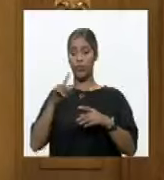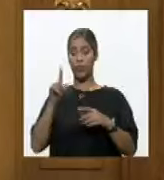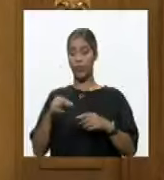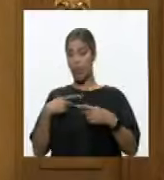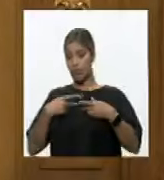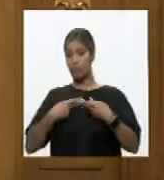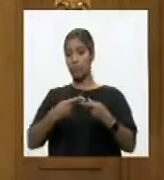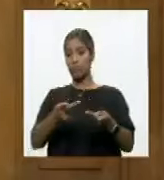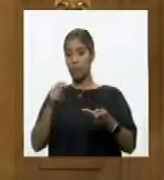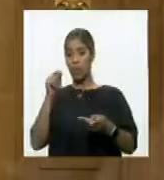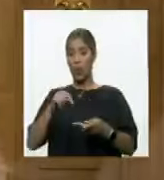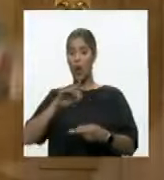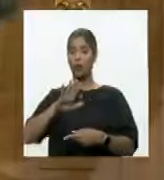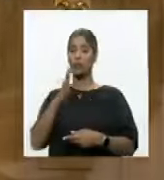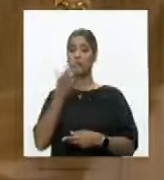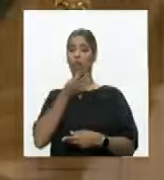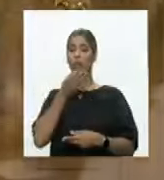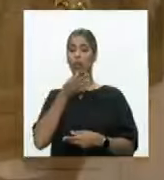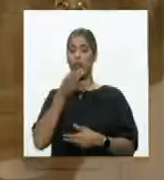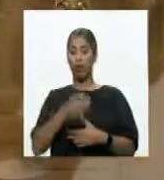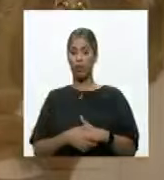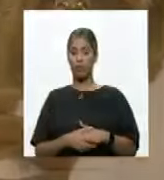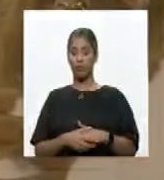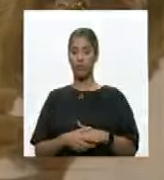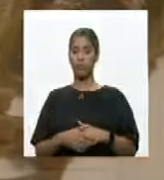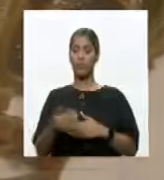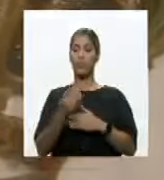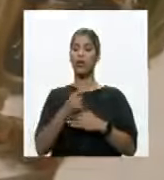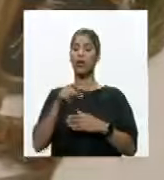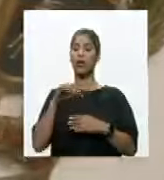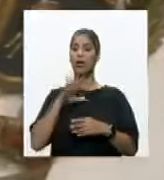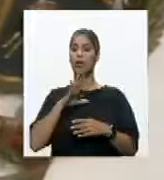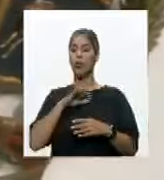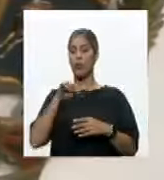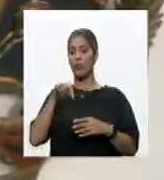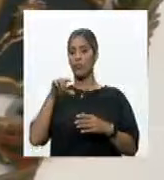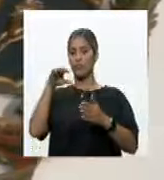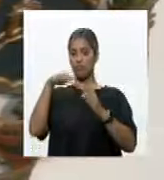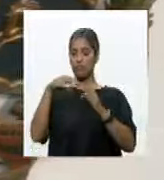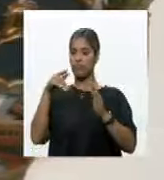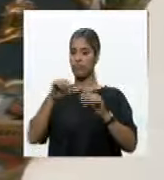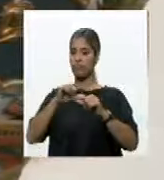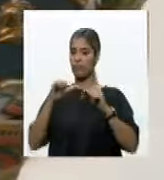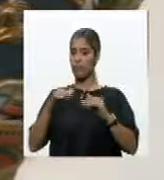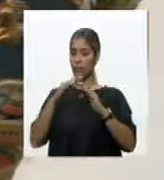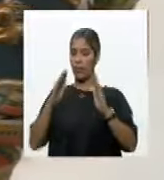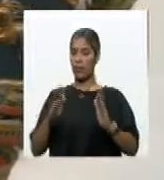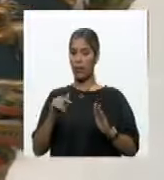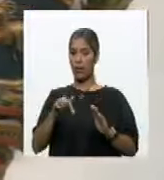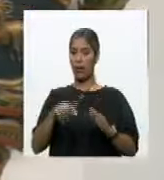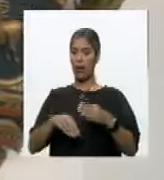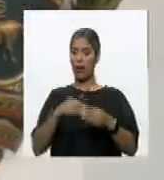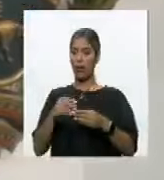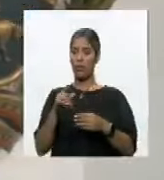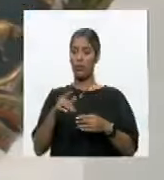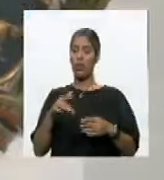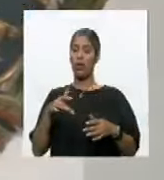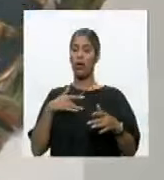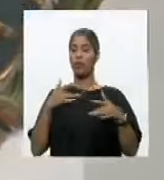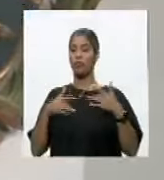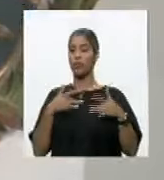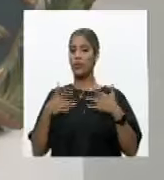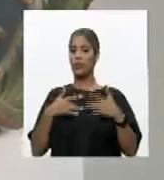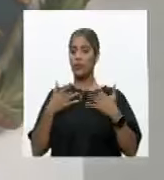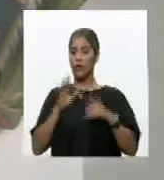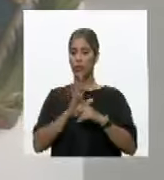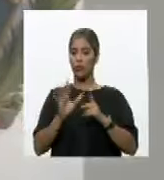están invitados hoy a las 5 de la tarde, allí en el cuartel San Carlos, donde se va a hacer un acto típicamente